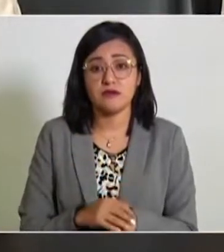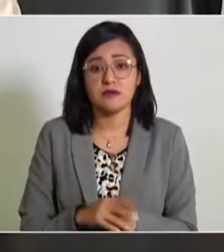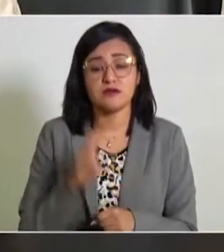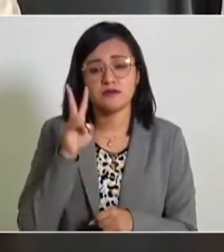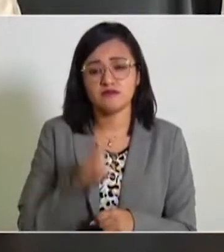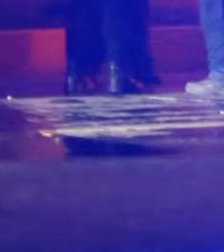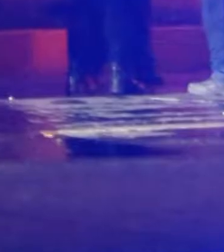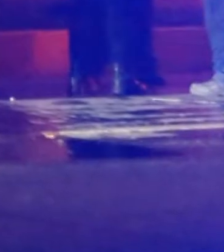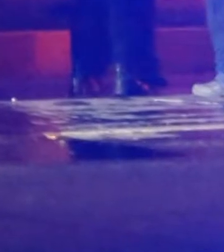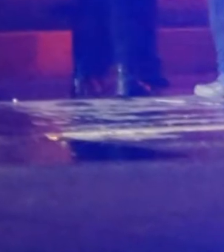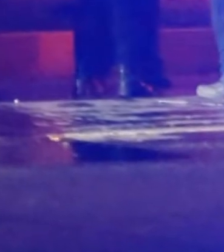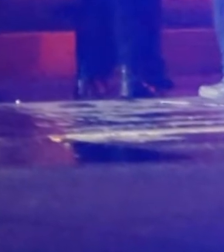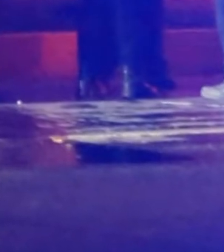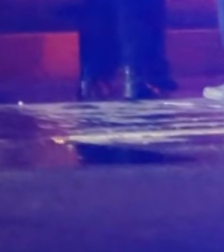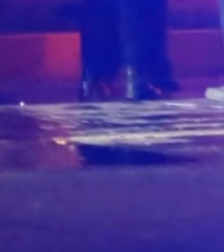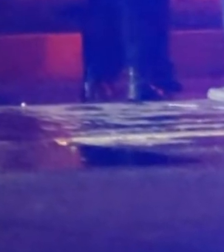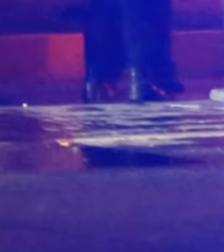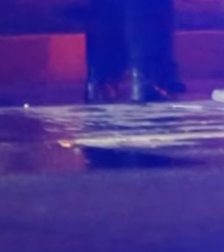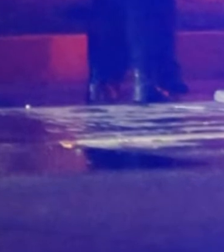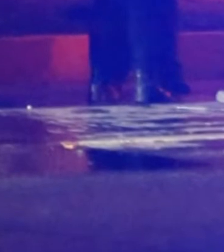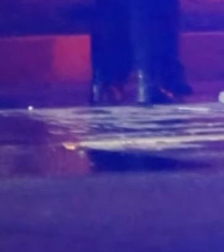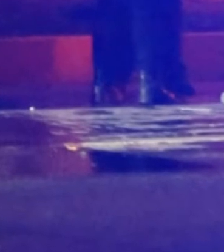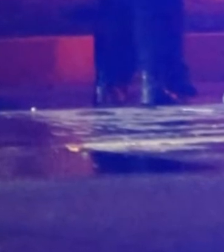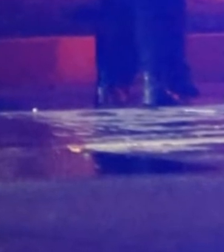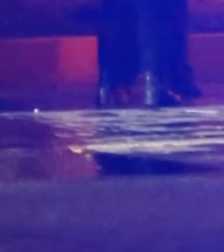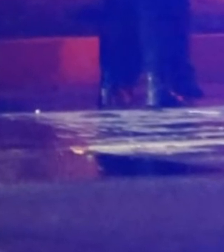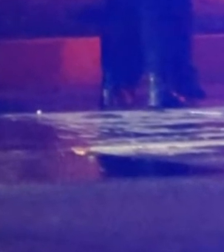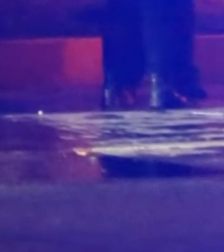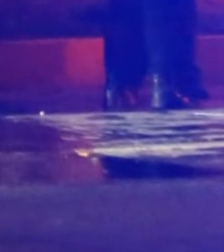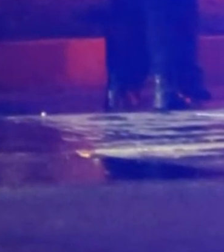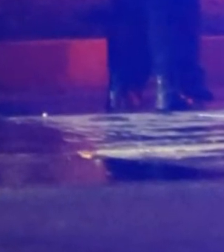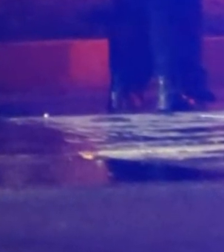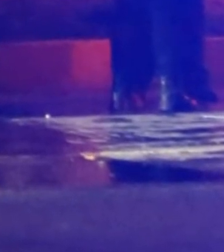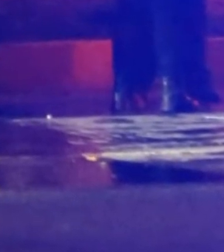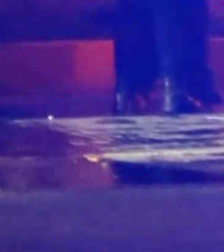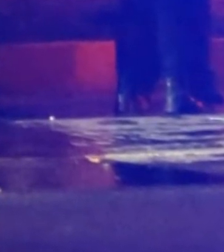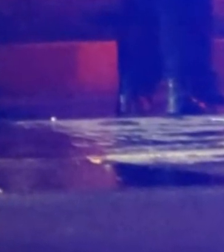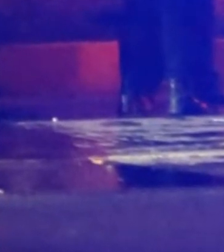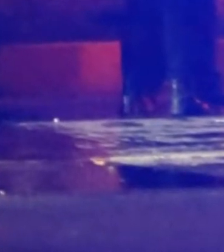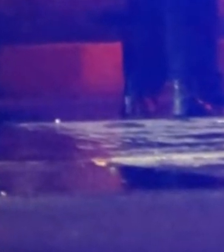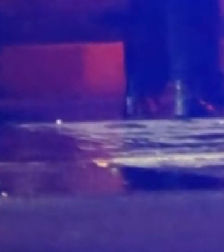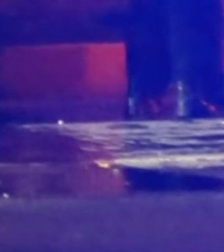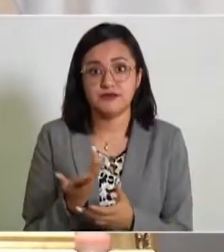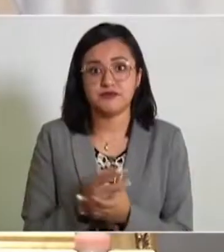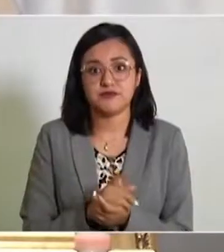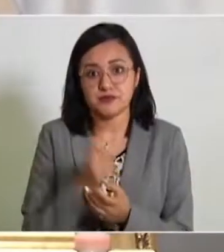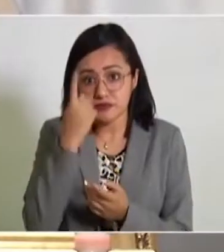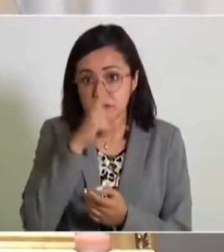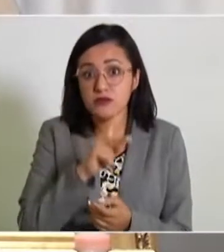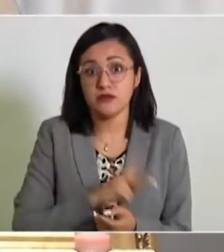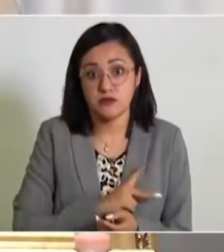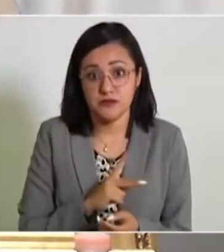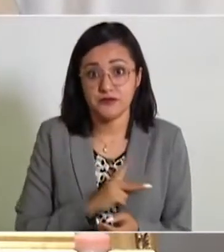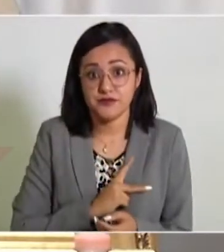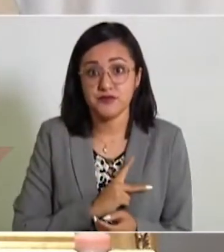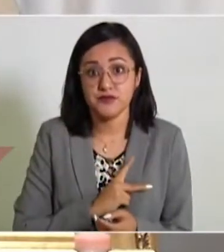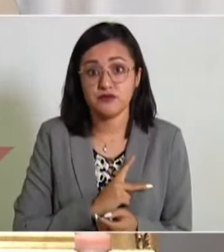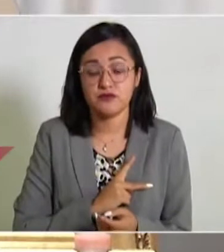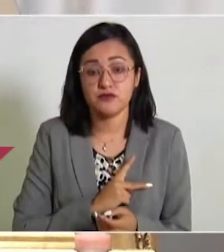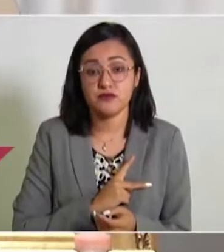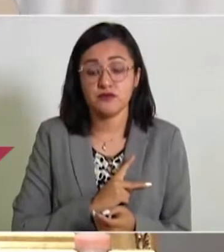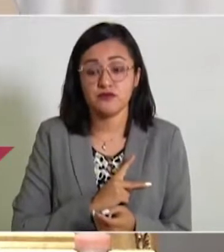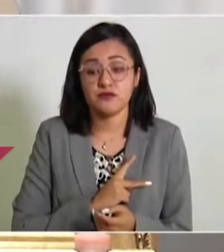medel de 24 años atropellado el 24 de noviembre sobre la vía atlixcáyotl no quedará impune es un